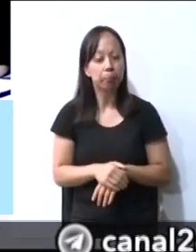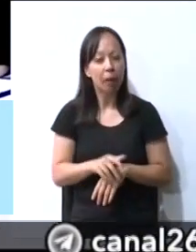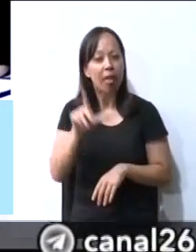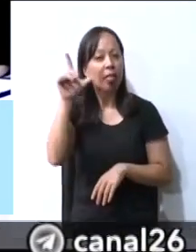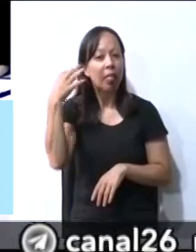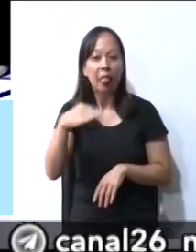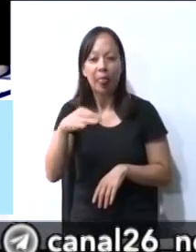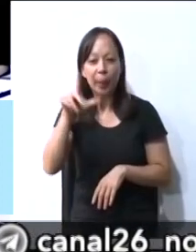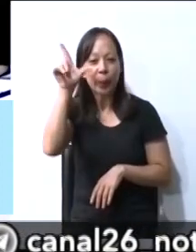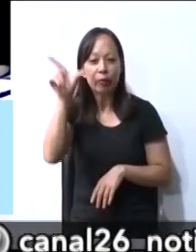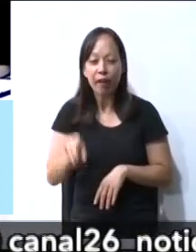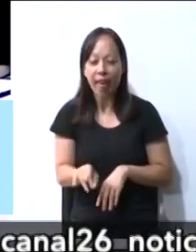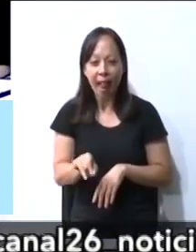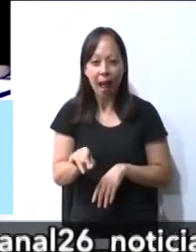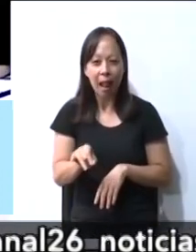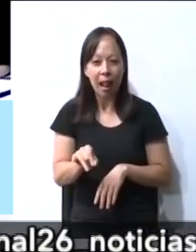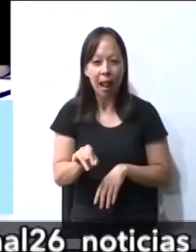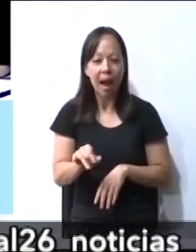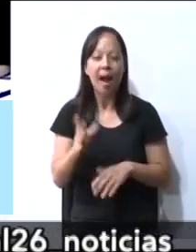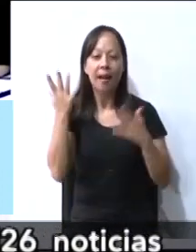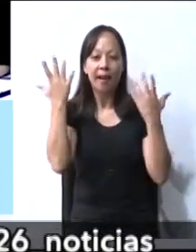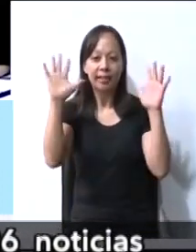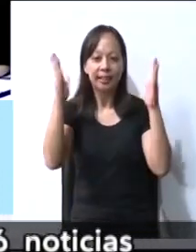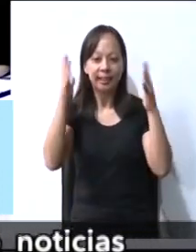federalismo en la Argentina.